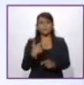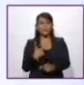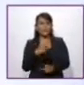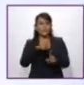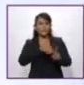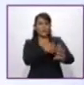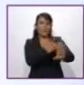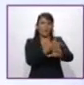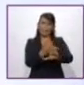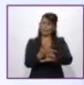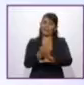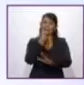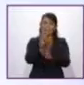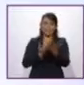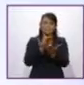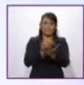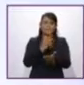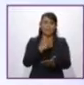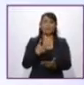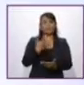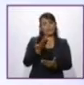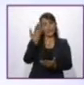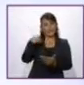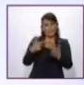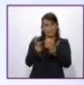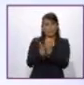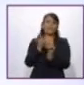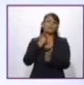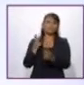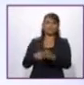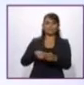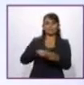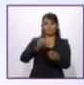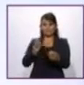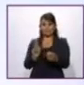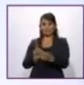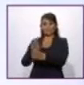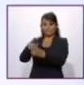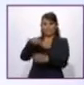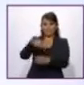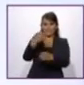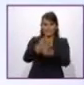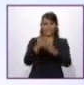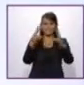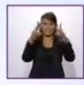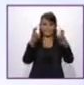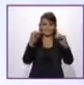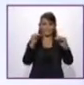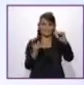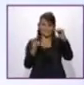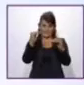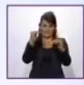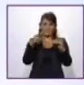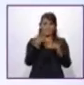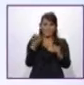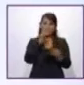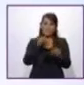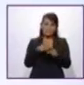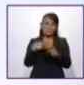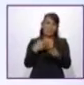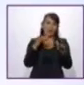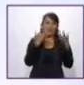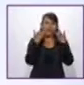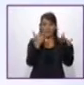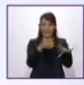salida de otro instituto político tiene que ver precisamente con el tema que tenemos aquí de desigualdad, que tal parece que tanto tiempo dentro de